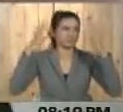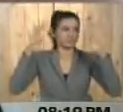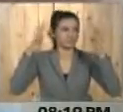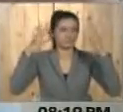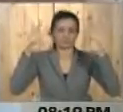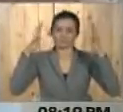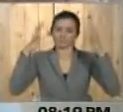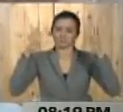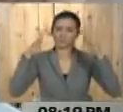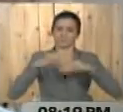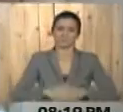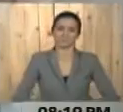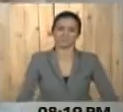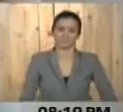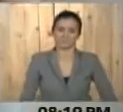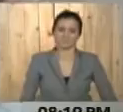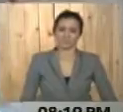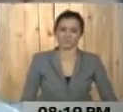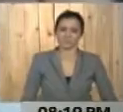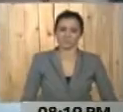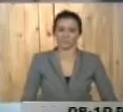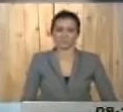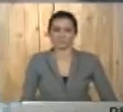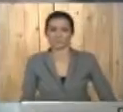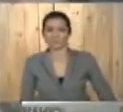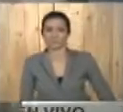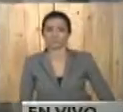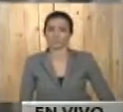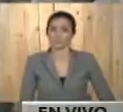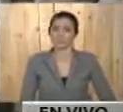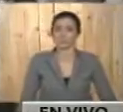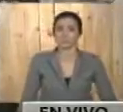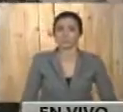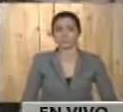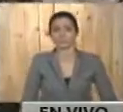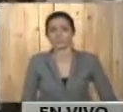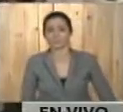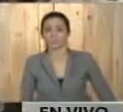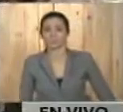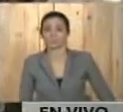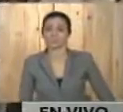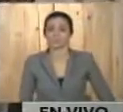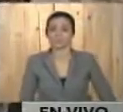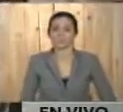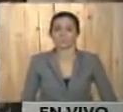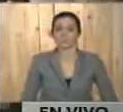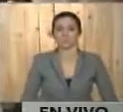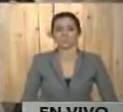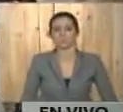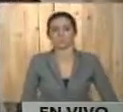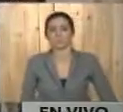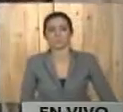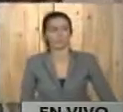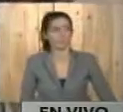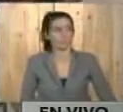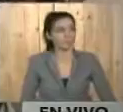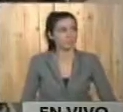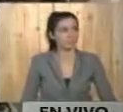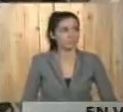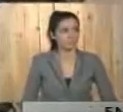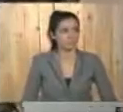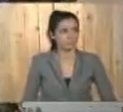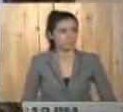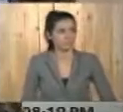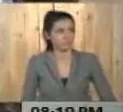Hombres para lograr la paz y culpa, si quieren